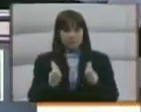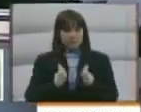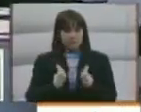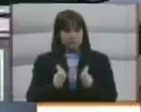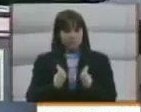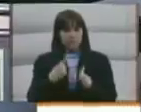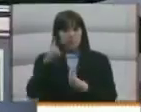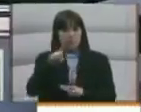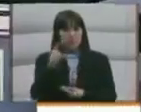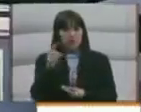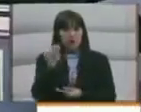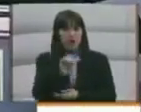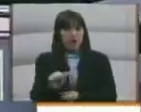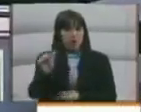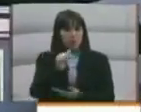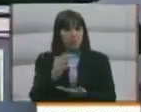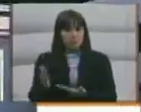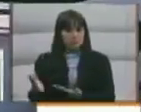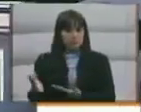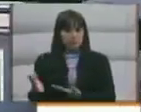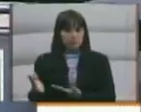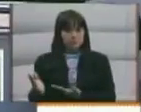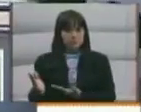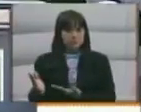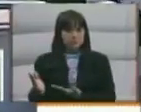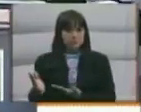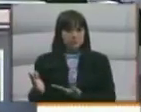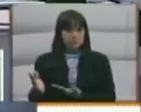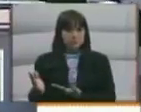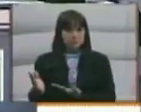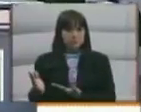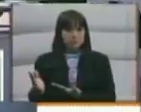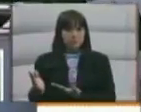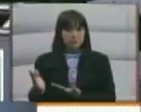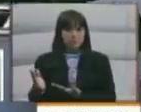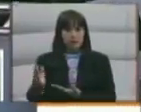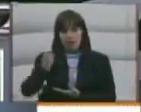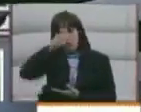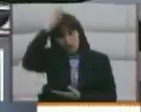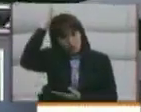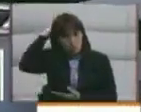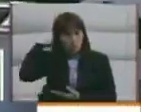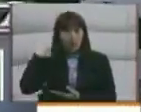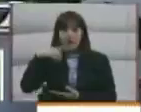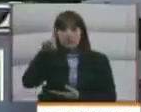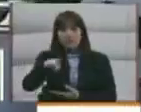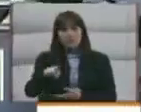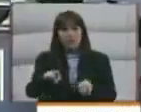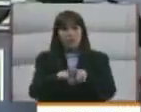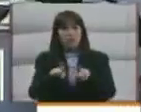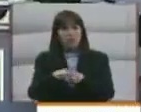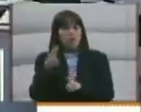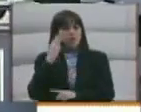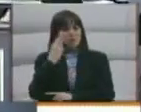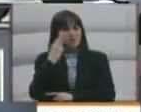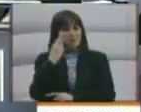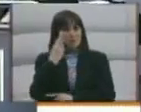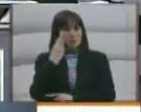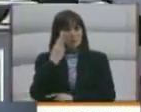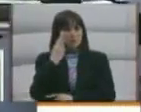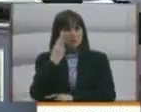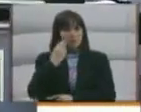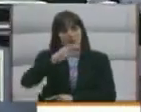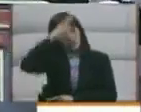@MPerespiriela y aquellos que nos están viendo a través de las redes de La Iguana TV, del Facebook, para ser más específico, de La Iguana